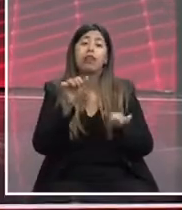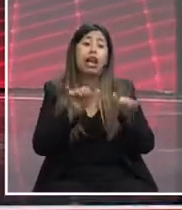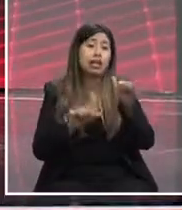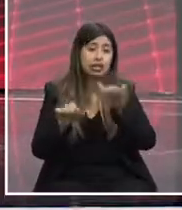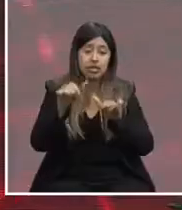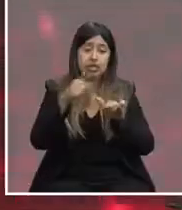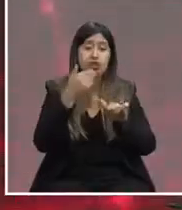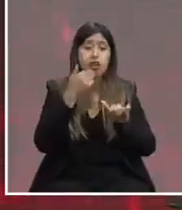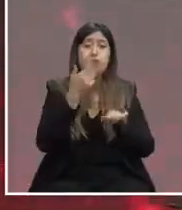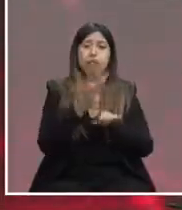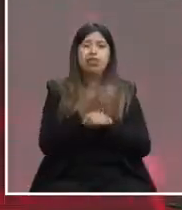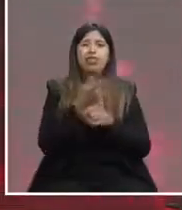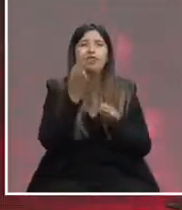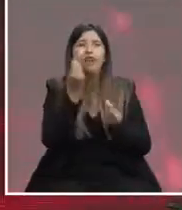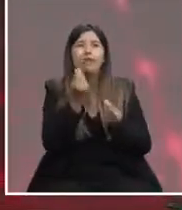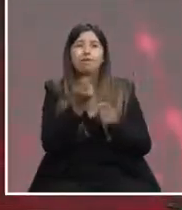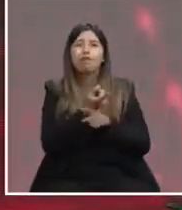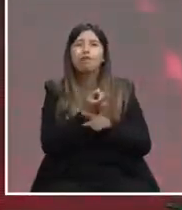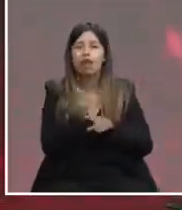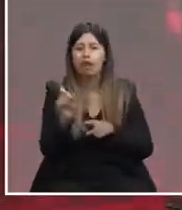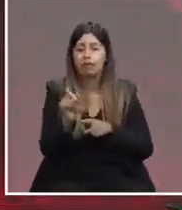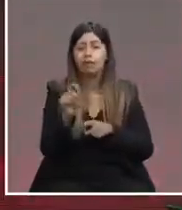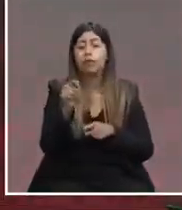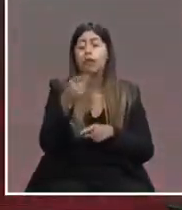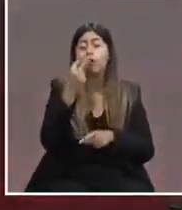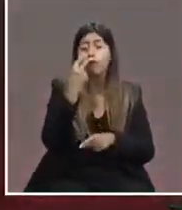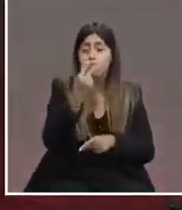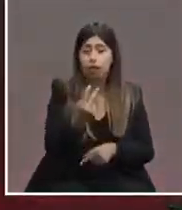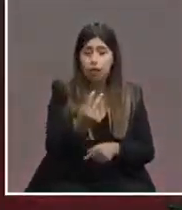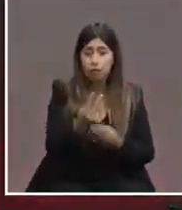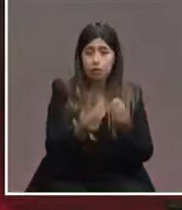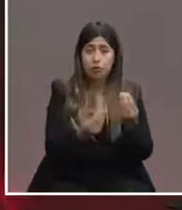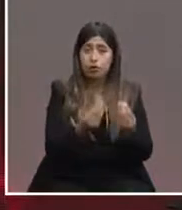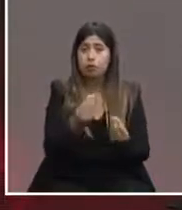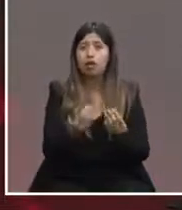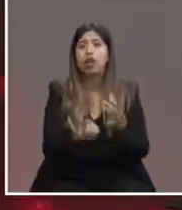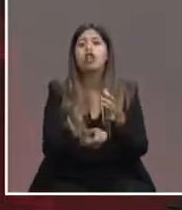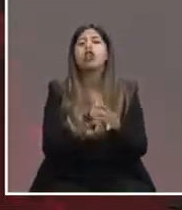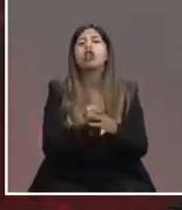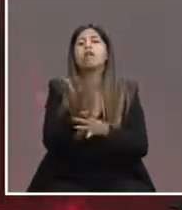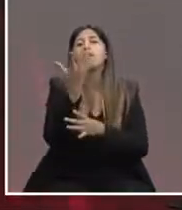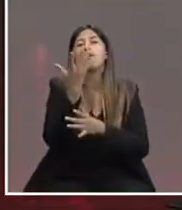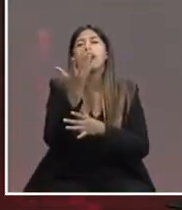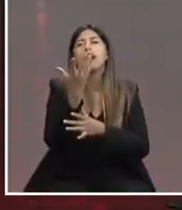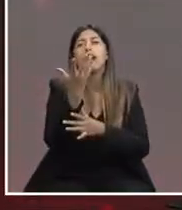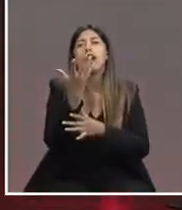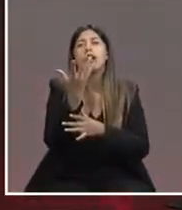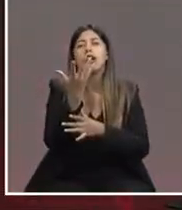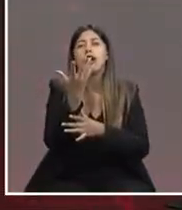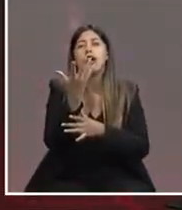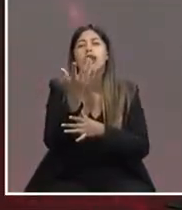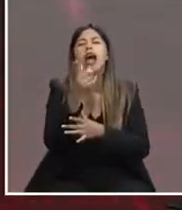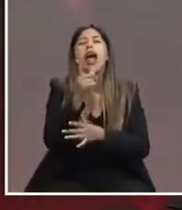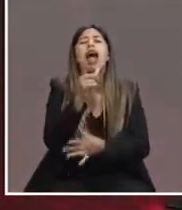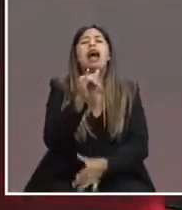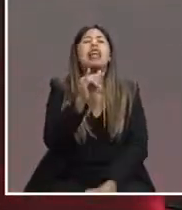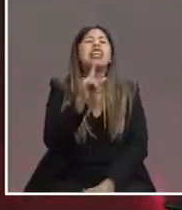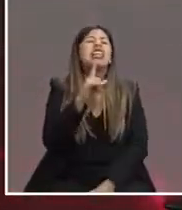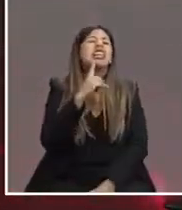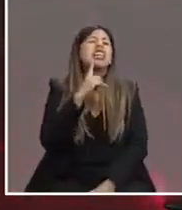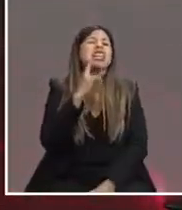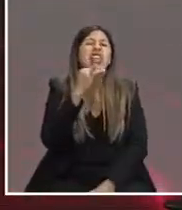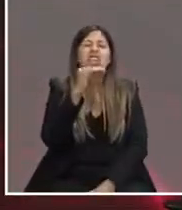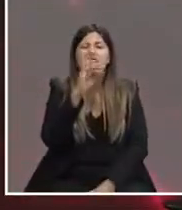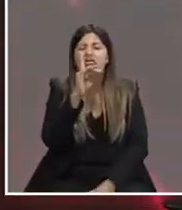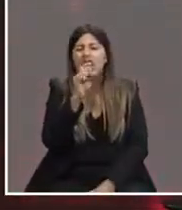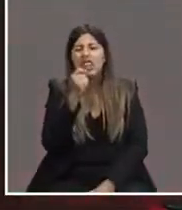Entonces, tenemos un escenario que ha dado lugar a una así llamada modernidad líquida, ¿verdad? Donde tenemos muchas posibilidades y